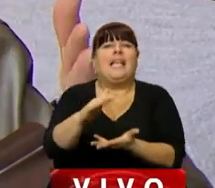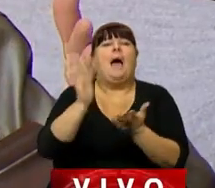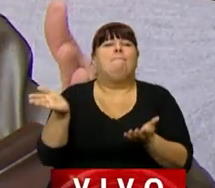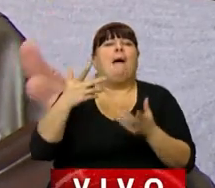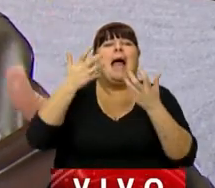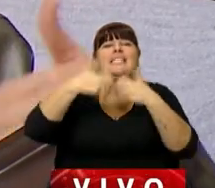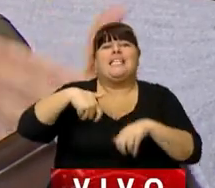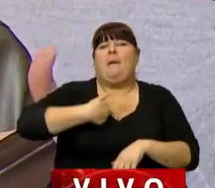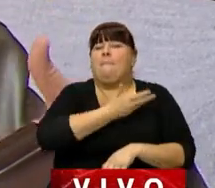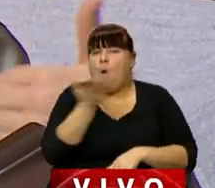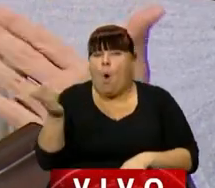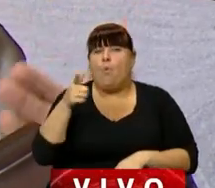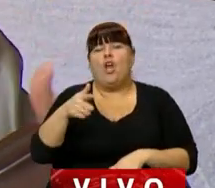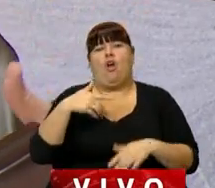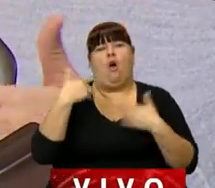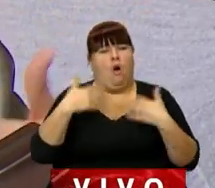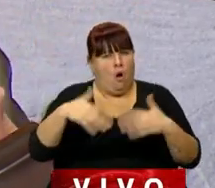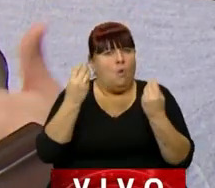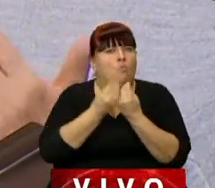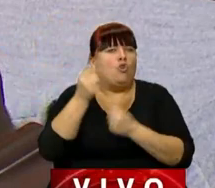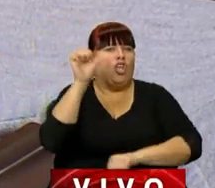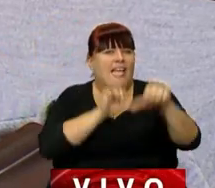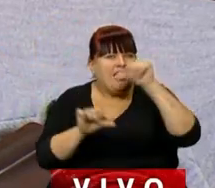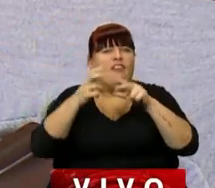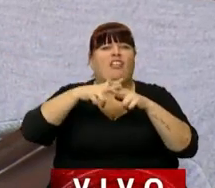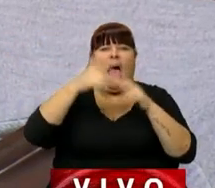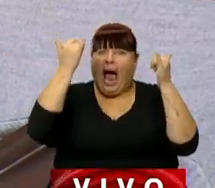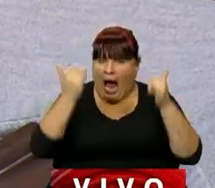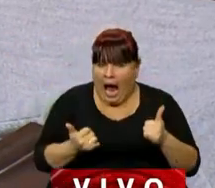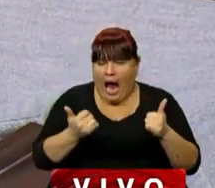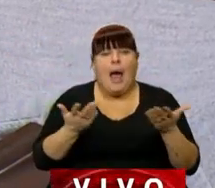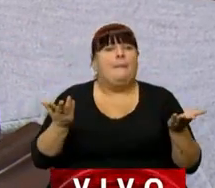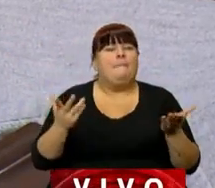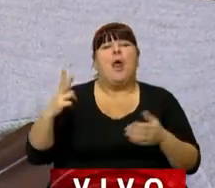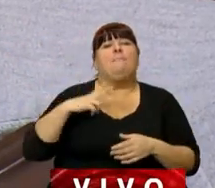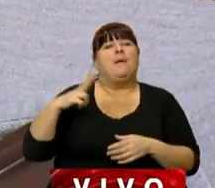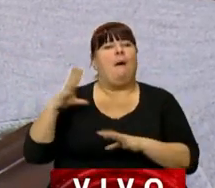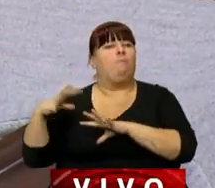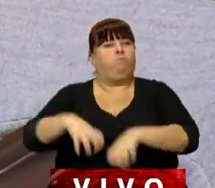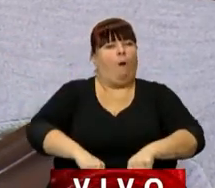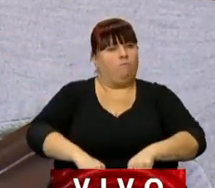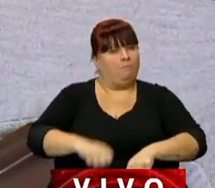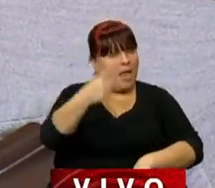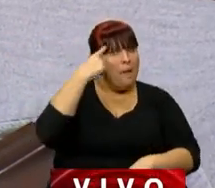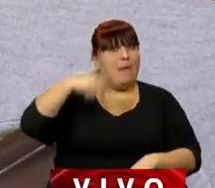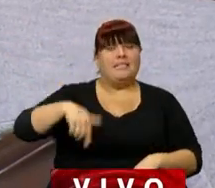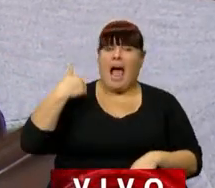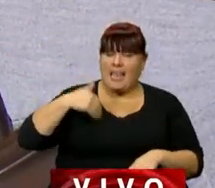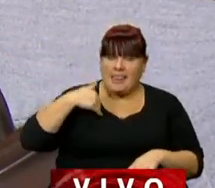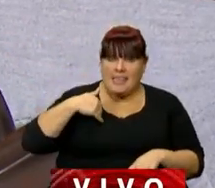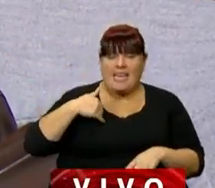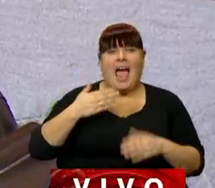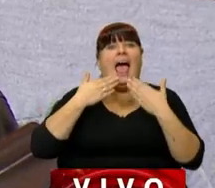público que tiene una enorme capacidad científico y tecnológica de la cual los privados se apropian piensan que en este país